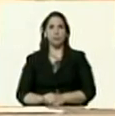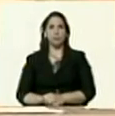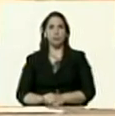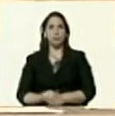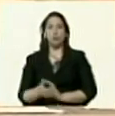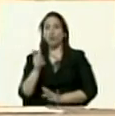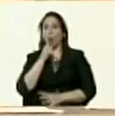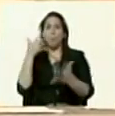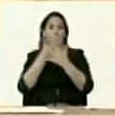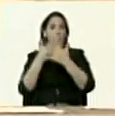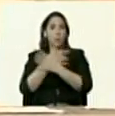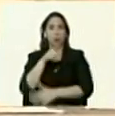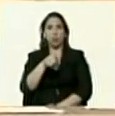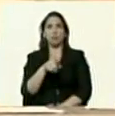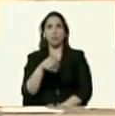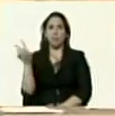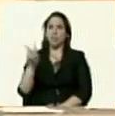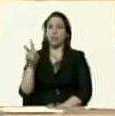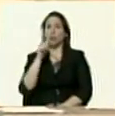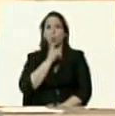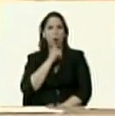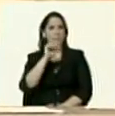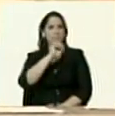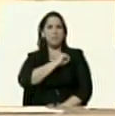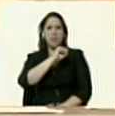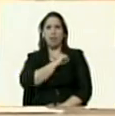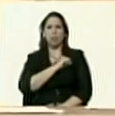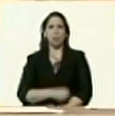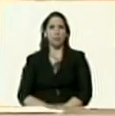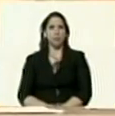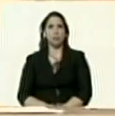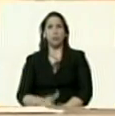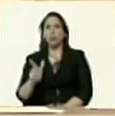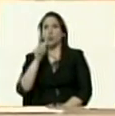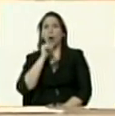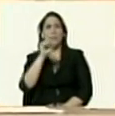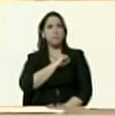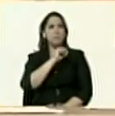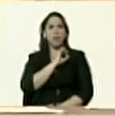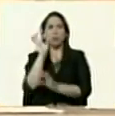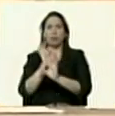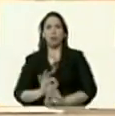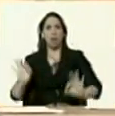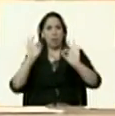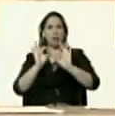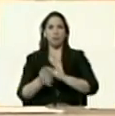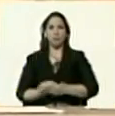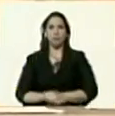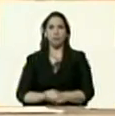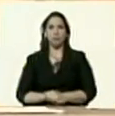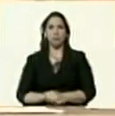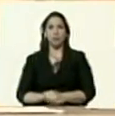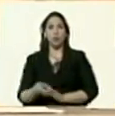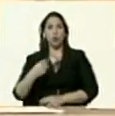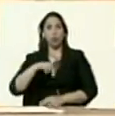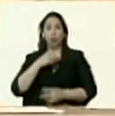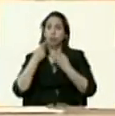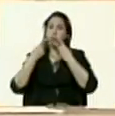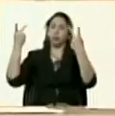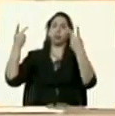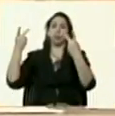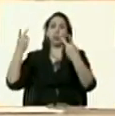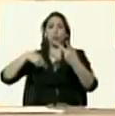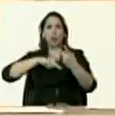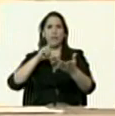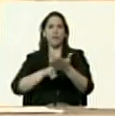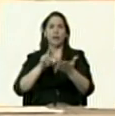duda de eso. Venezuela no tiene miedo, no le tenemos miedo a nada ni a nadie. Y llevamos nuestra verdad